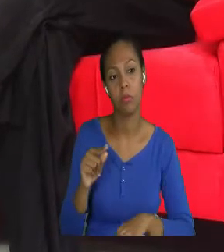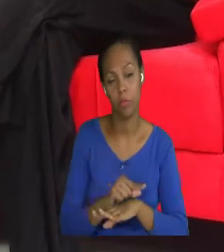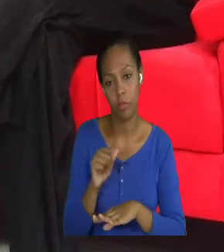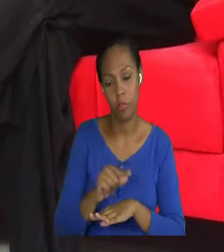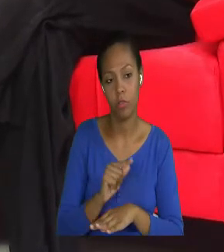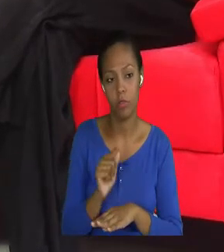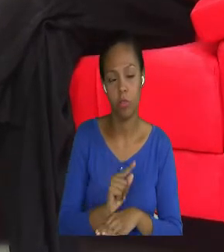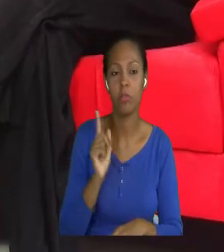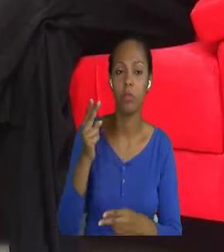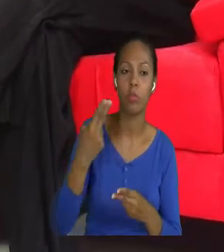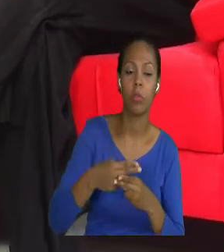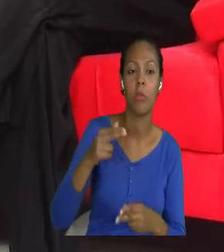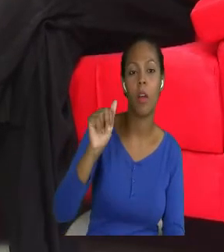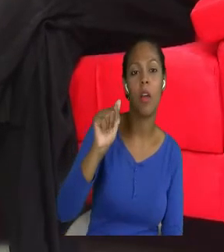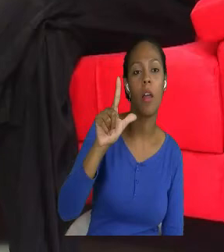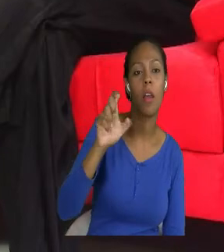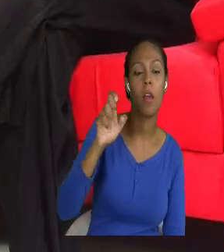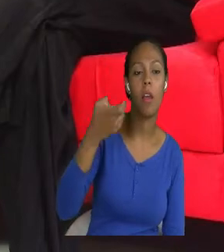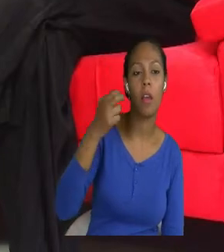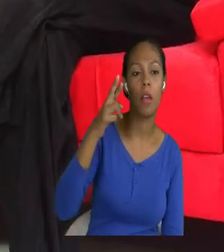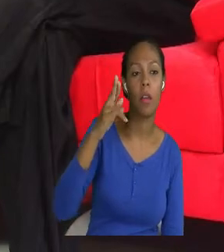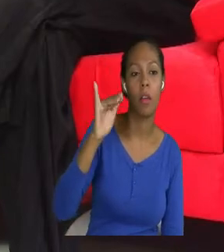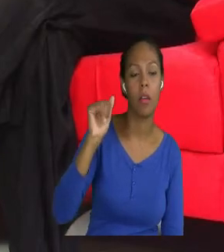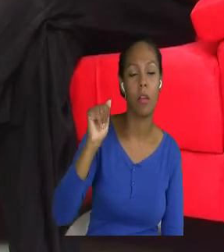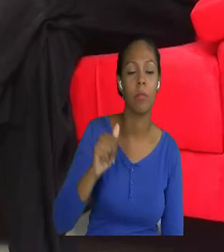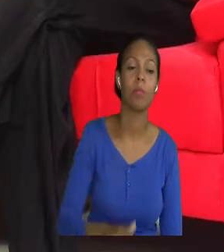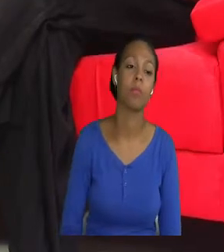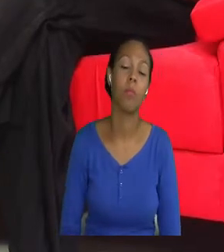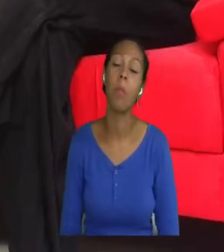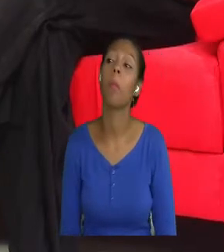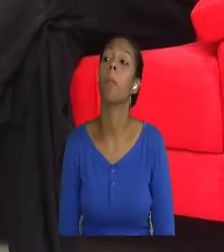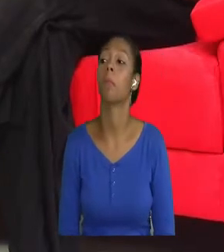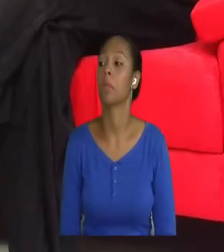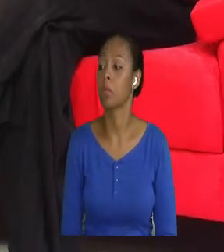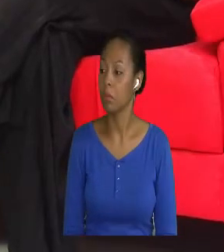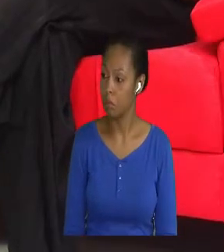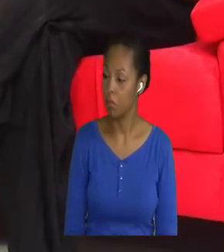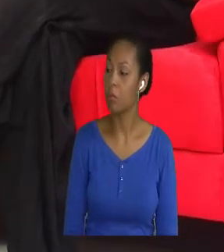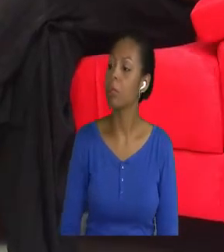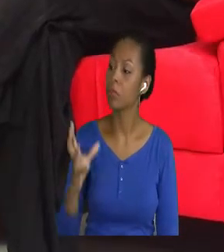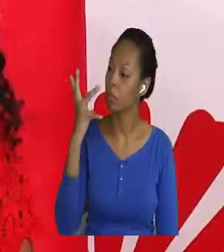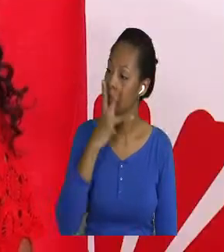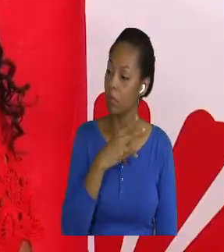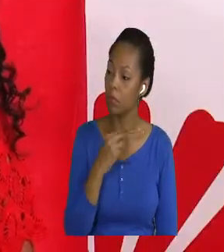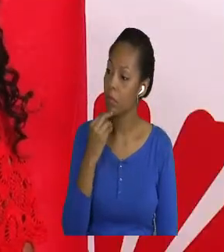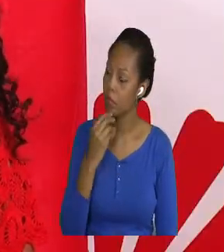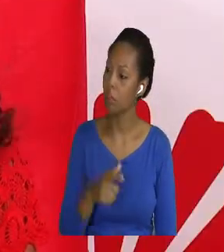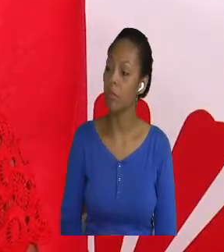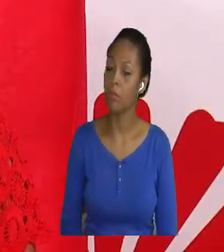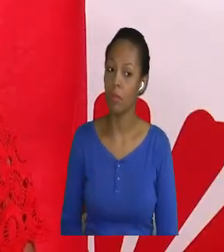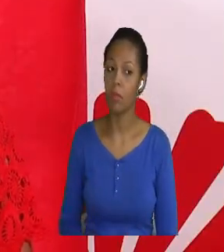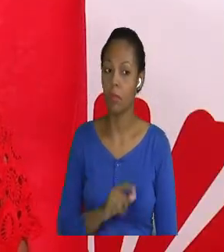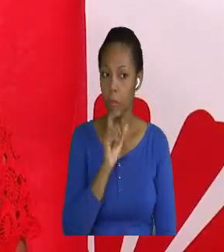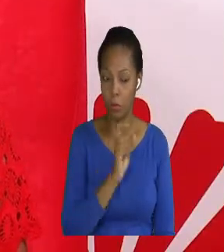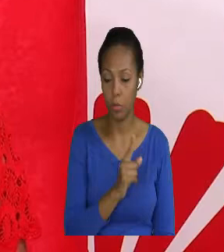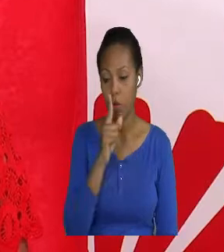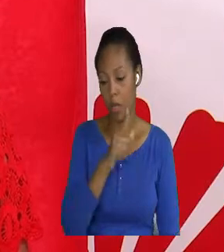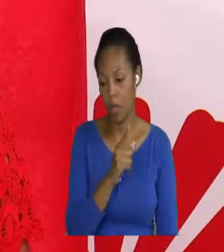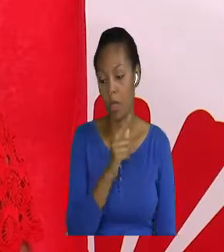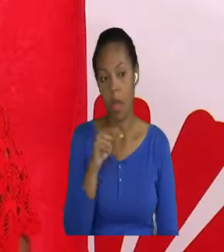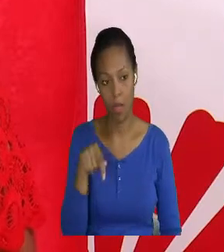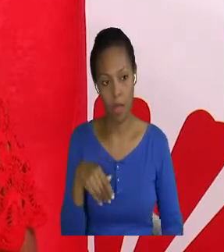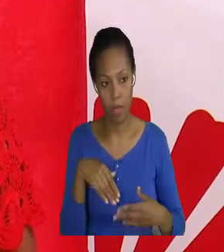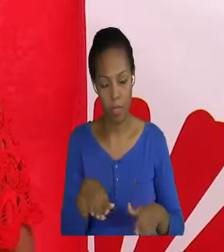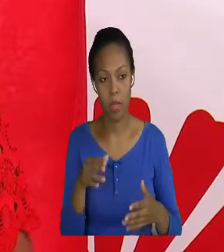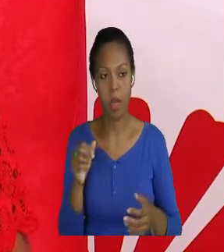Alegría de California. Muy bonito, ¿no? Una persona de Barranca Bermeja que se preparó para también aportarle a su comunidad y